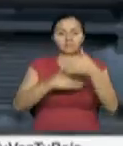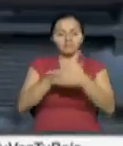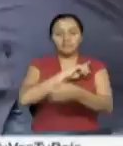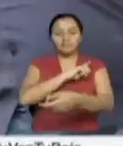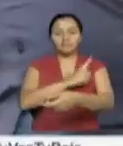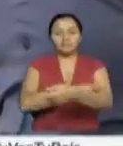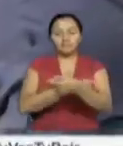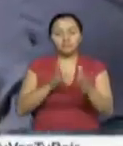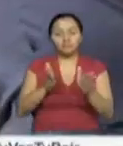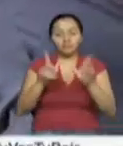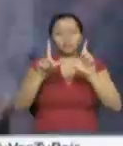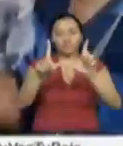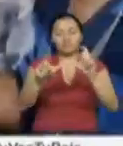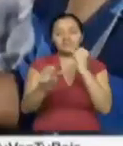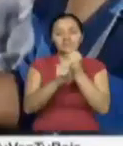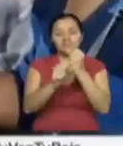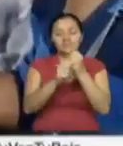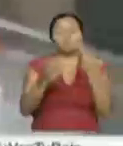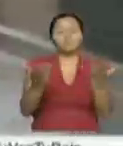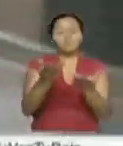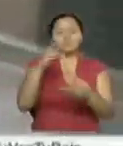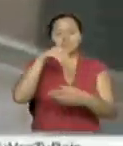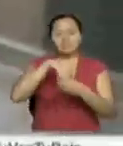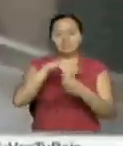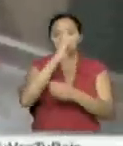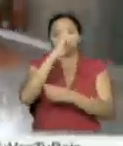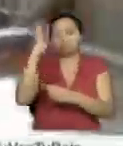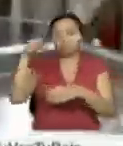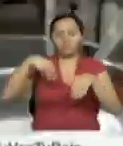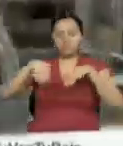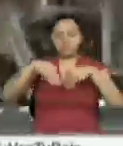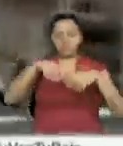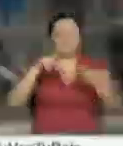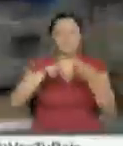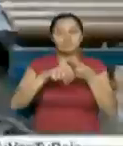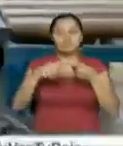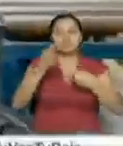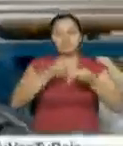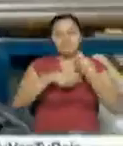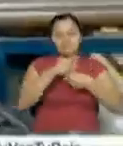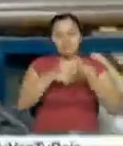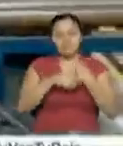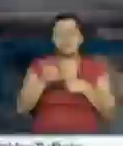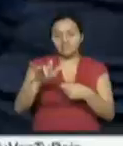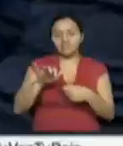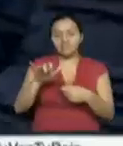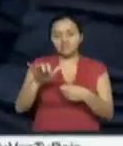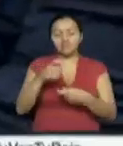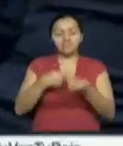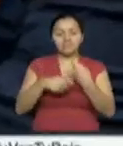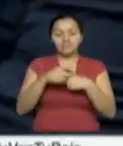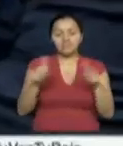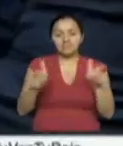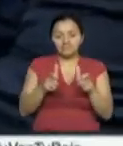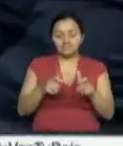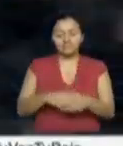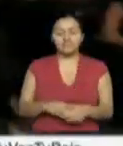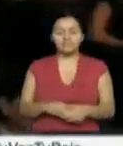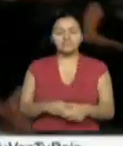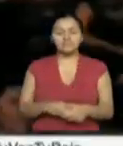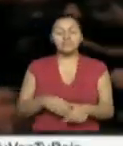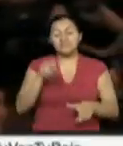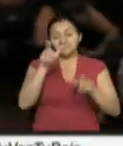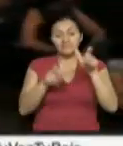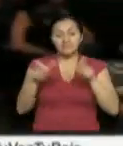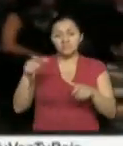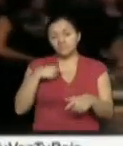fortalecer las competencias laborales en los oficios de perchero de supermercado, agente vendedor, cajero y comerciante minorista. Las